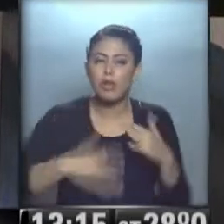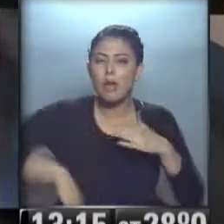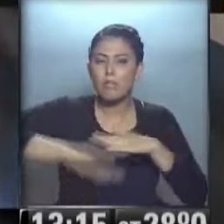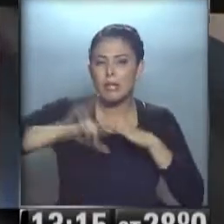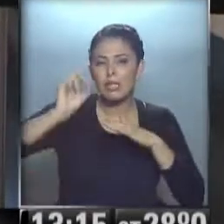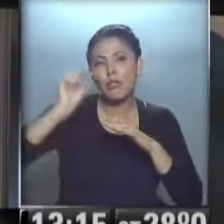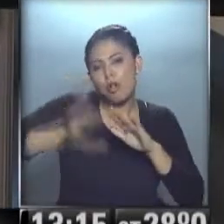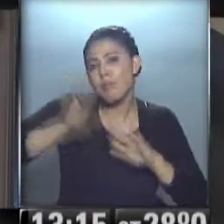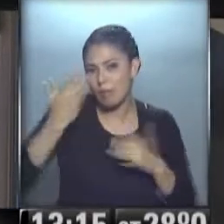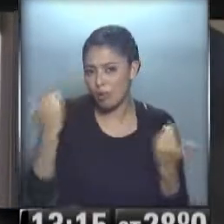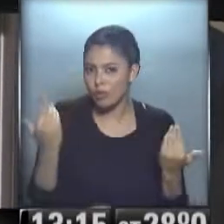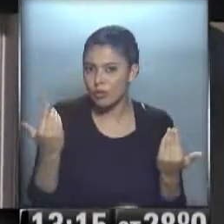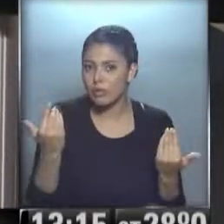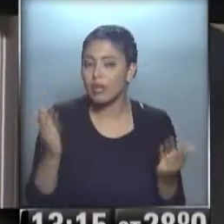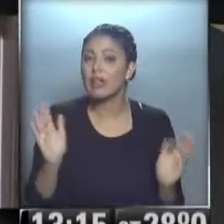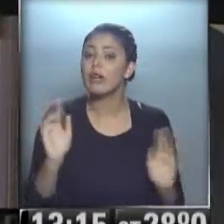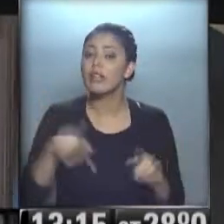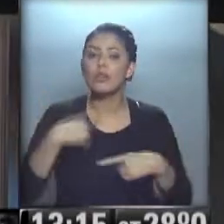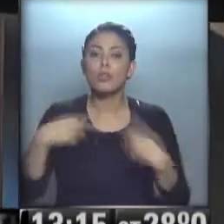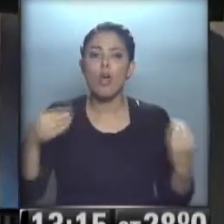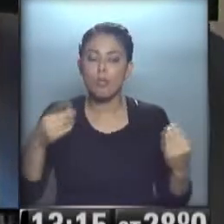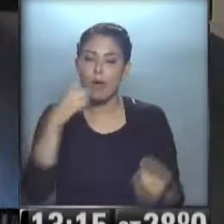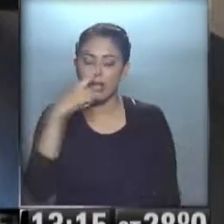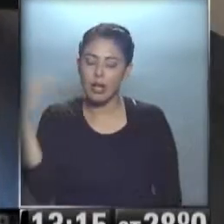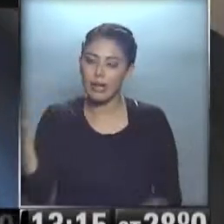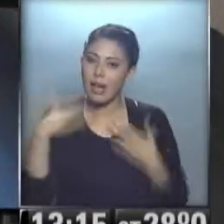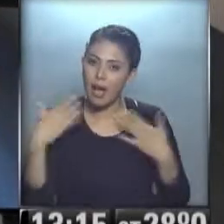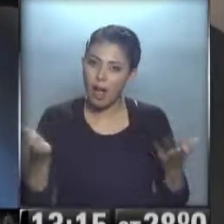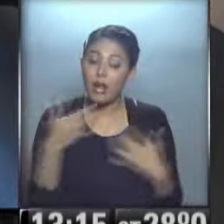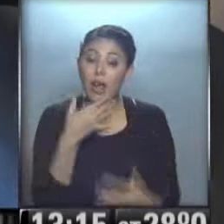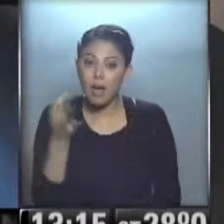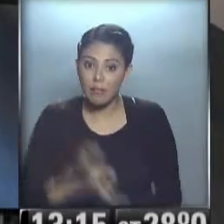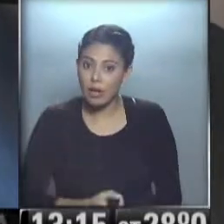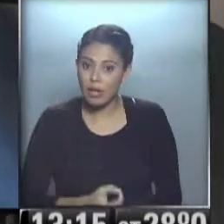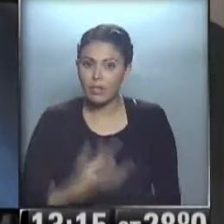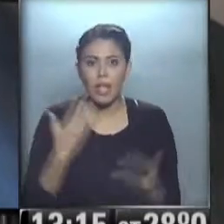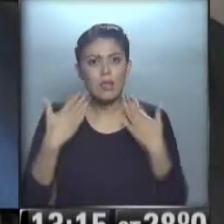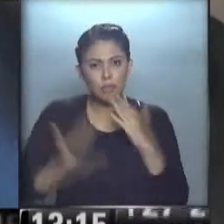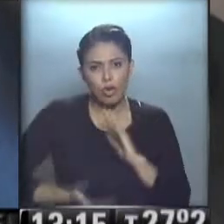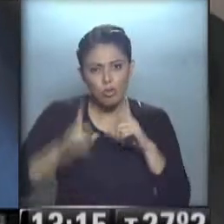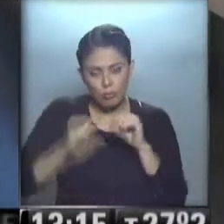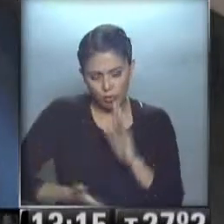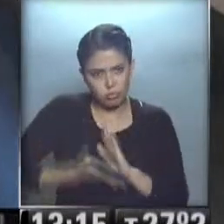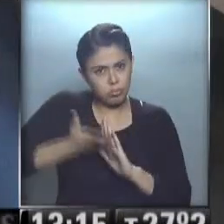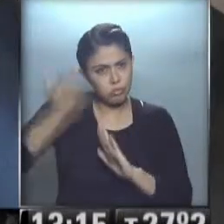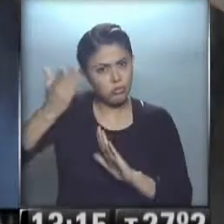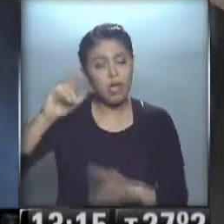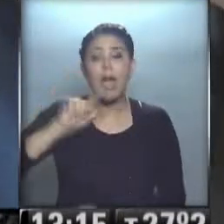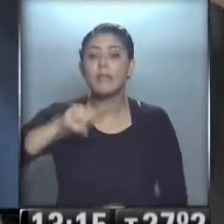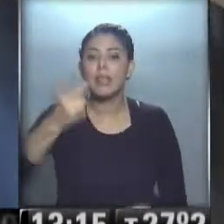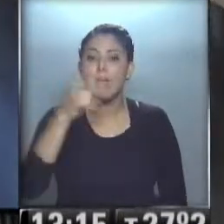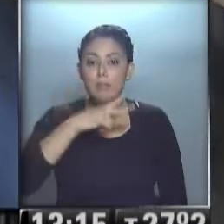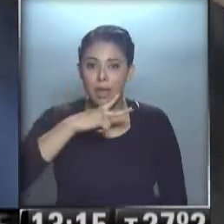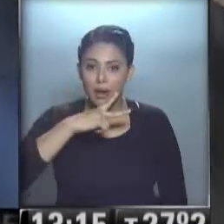estos 30 grados. Y lo que siguen son días de calor. Realmente se va a ir bien para arriba la temperatura. Para mañana